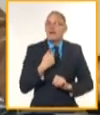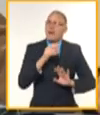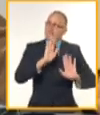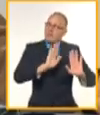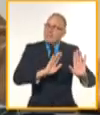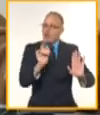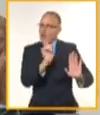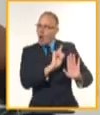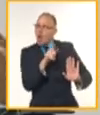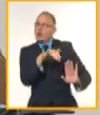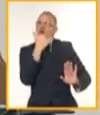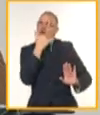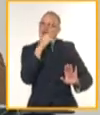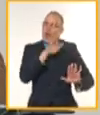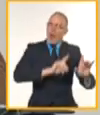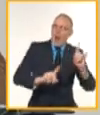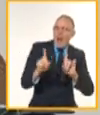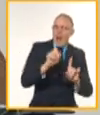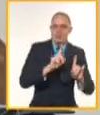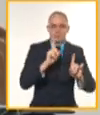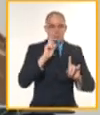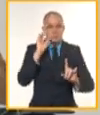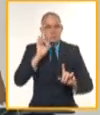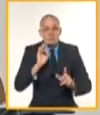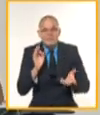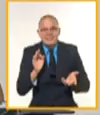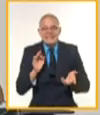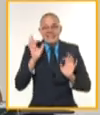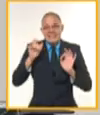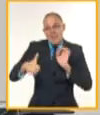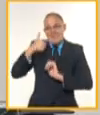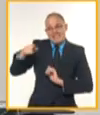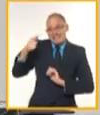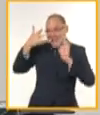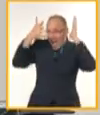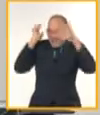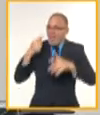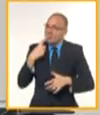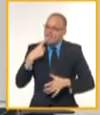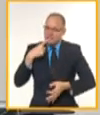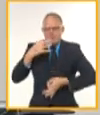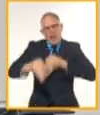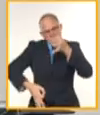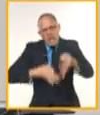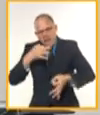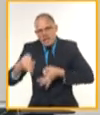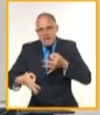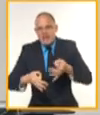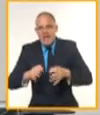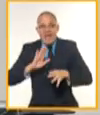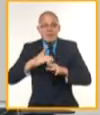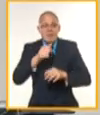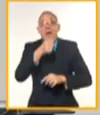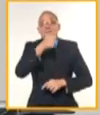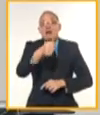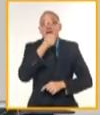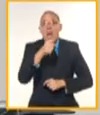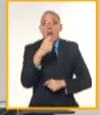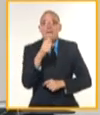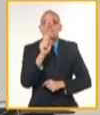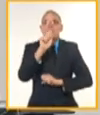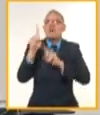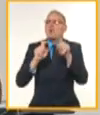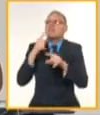que el propio presidente ha dicho? Sí, fuimos a crearla porque era para beneficiar al país, y a la larga, Randy, lo que siguen